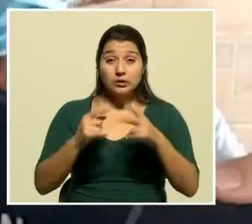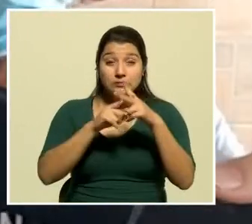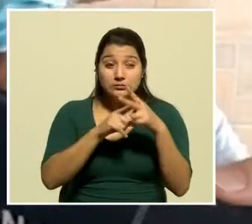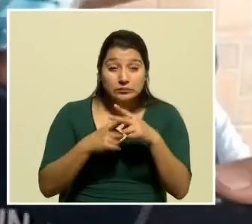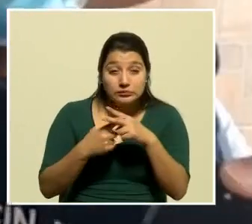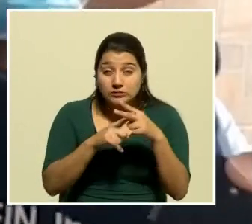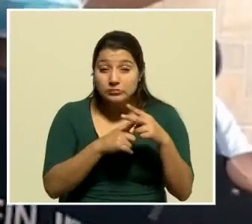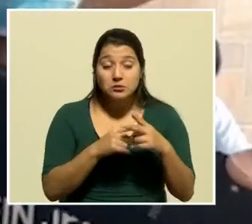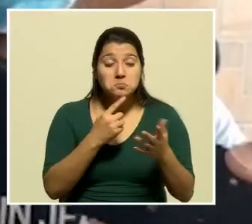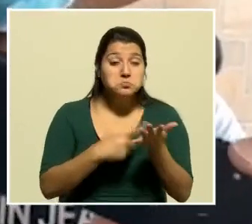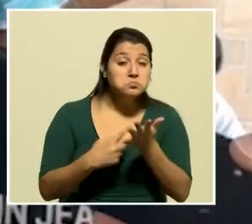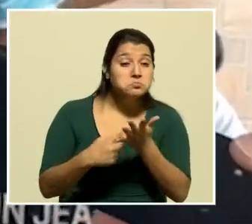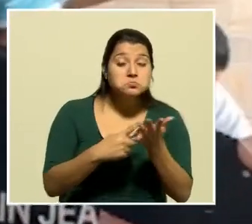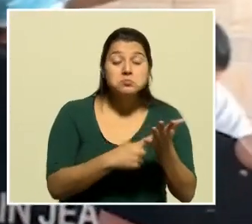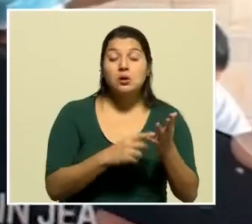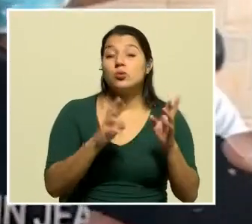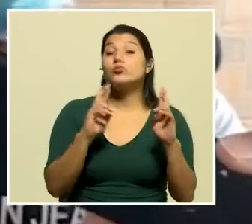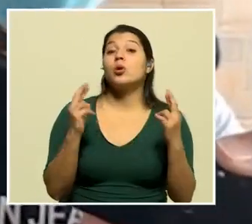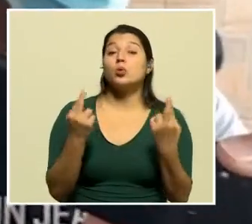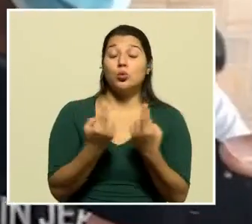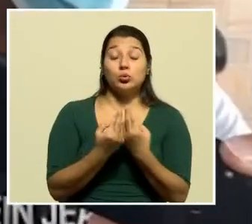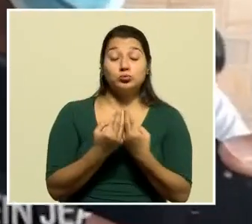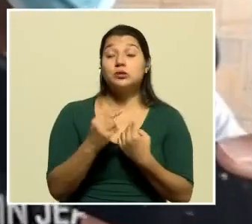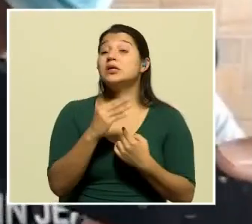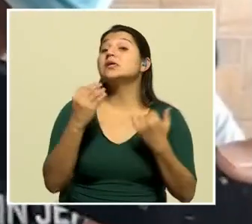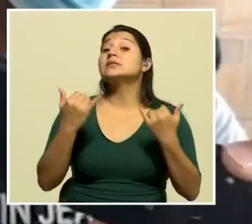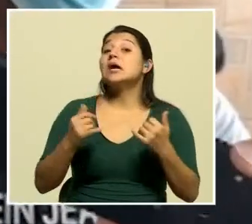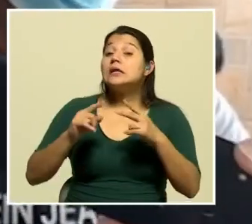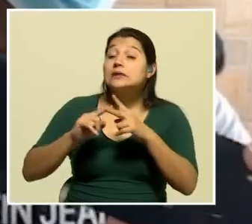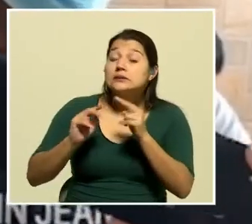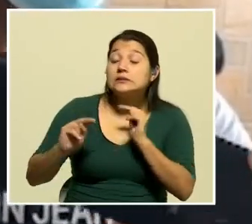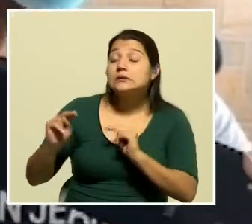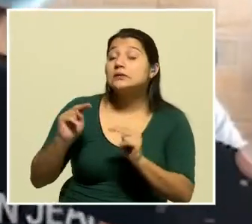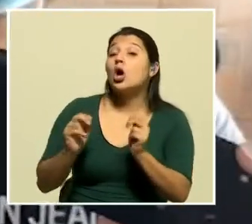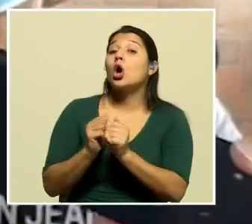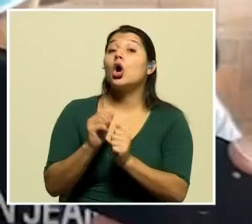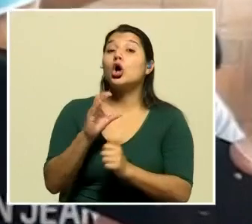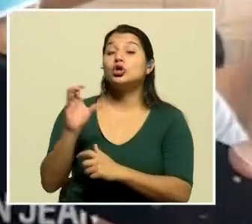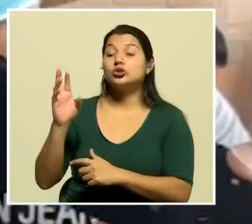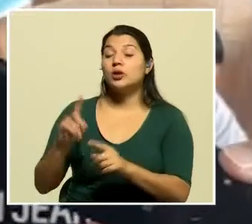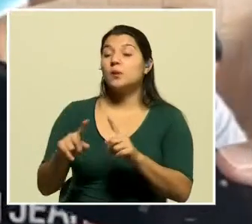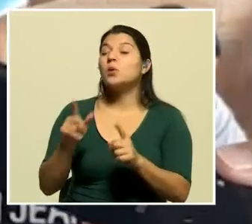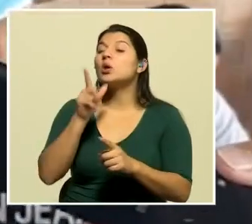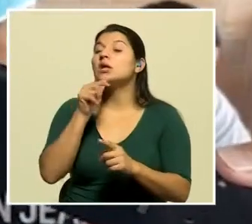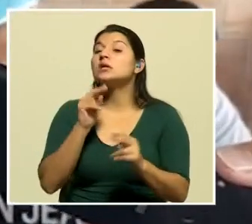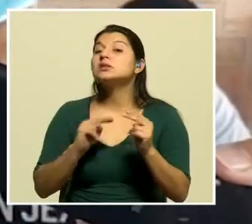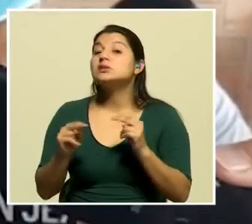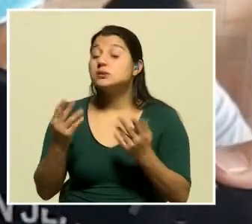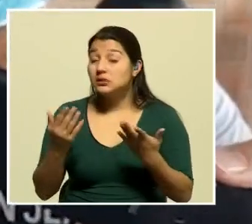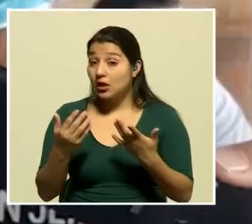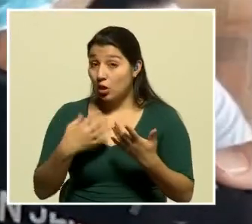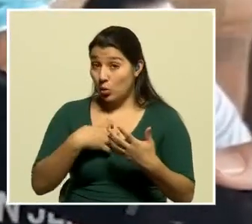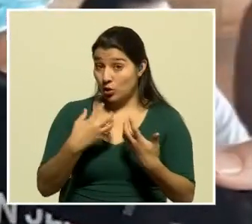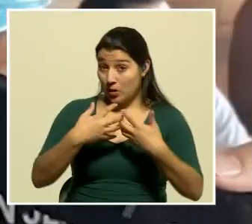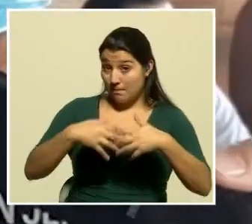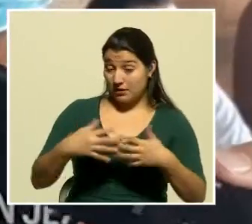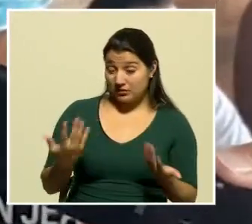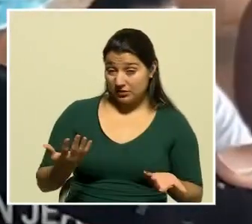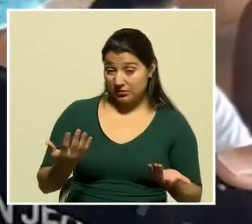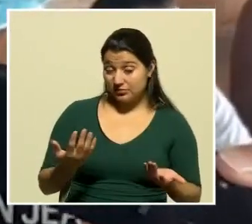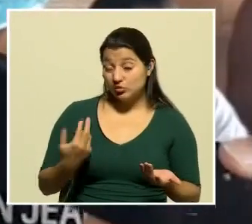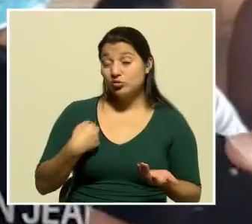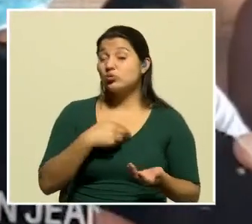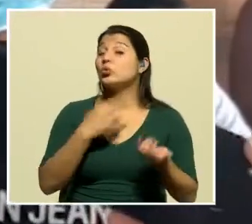arreglando las reuniones y ya estamos negociando con Costa Rica, pero ¿quiénes están negociando? Los empresarios, ¿quiénes están negociando? Si nosotros estamos